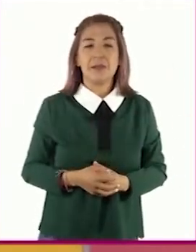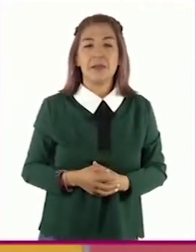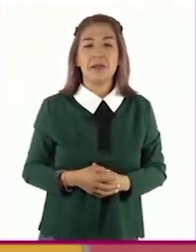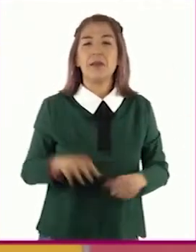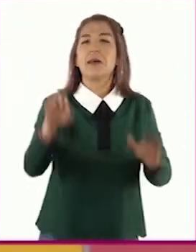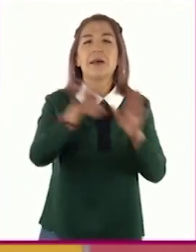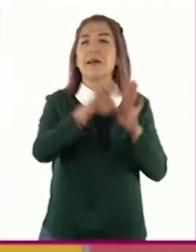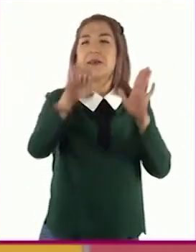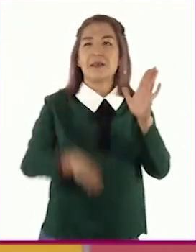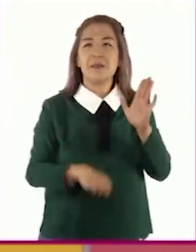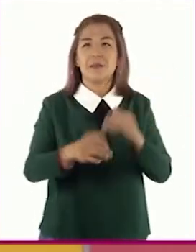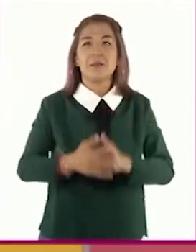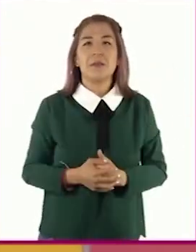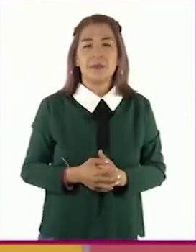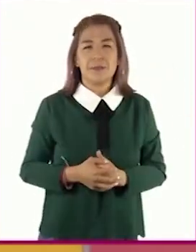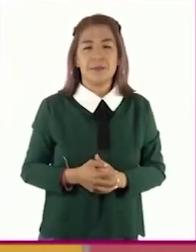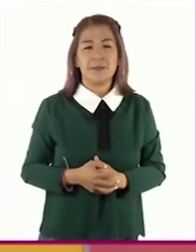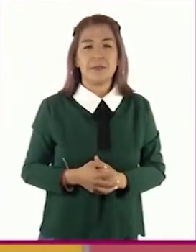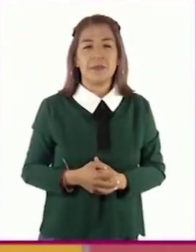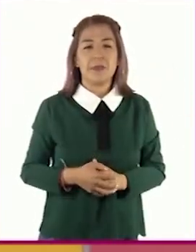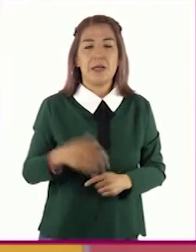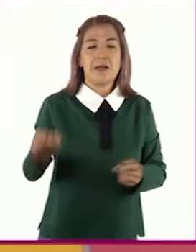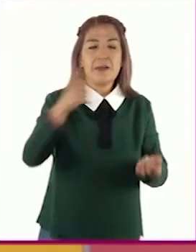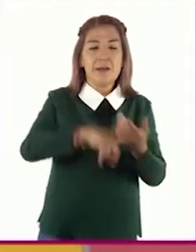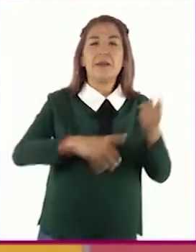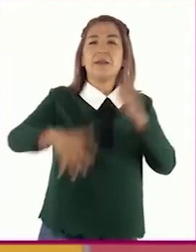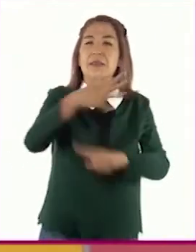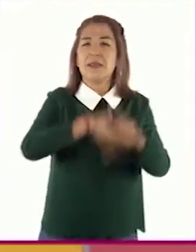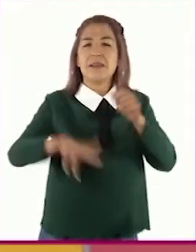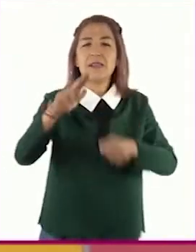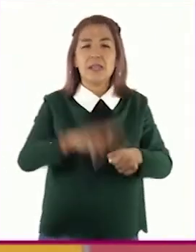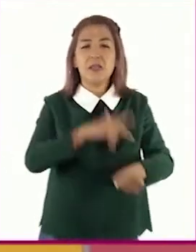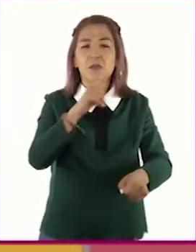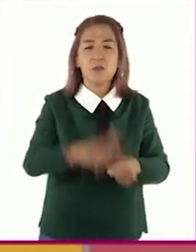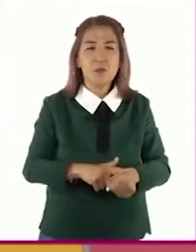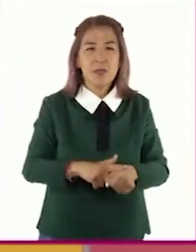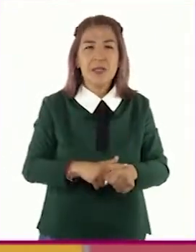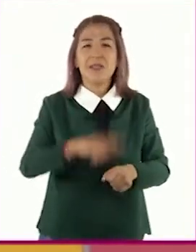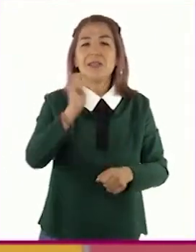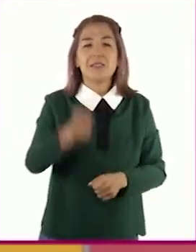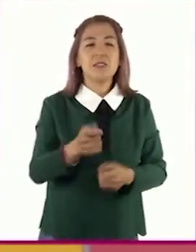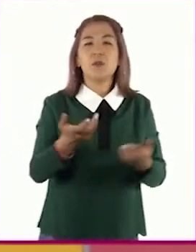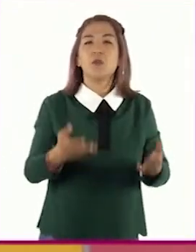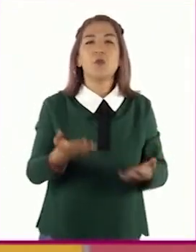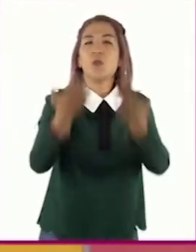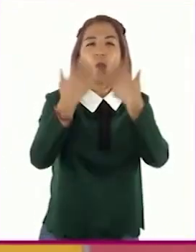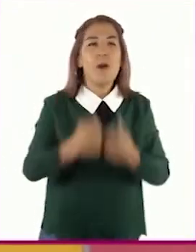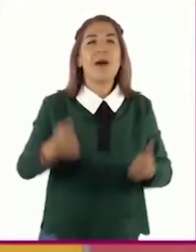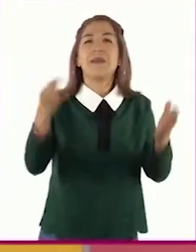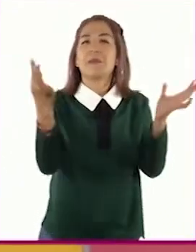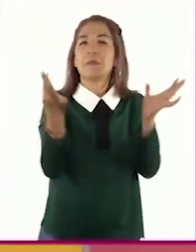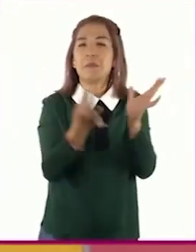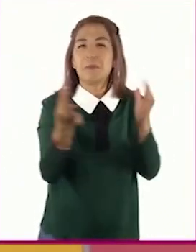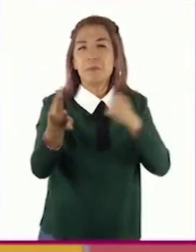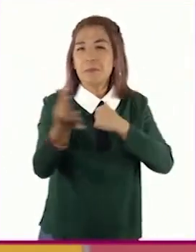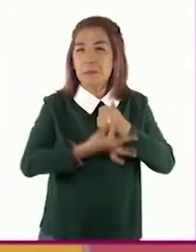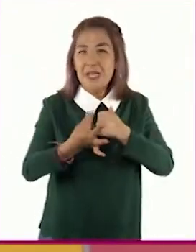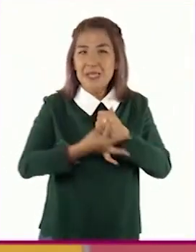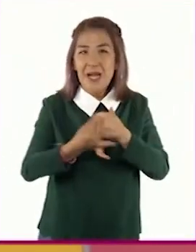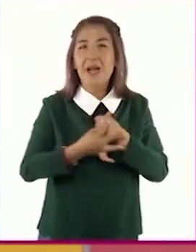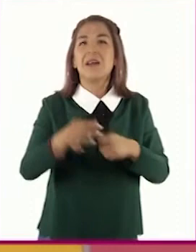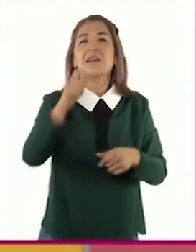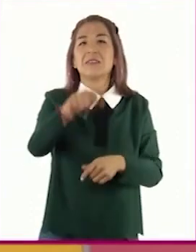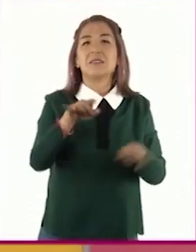importantísimas. Por ejemplo, en la naturaleza prácticamente no hay metales tal cual, como